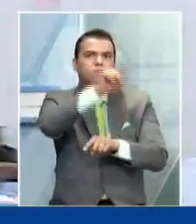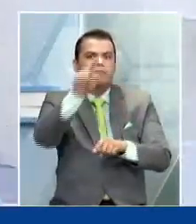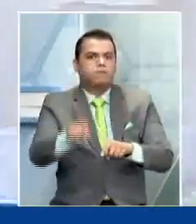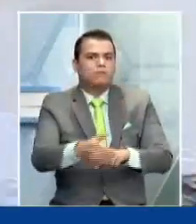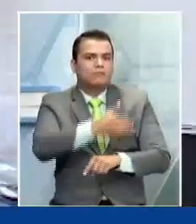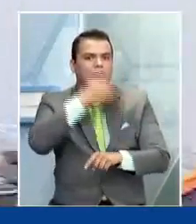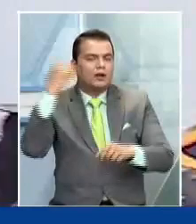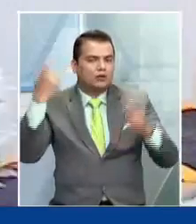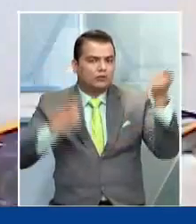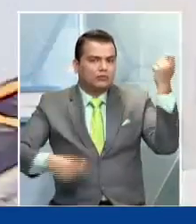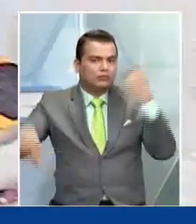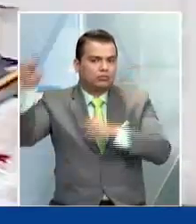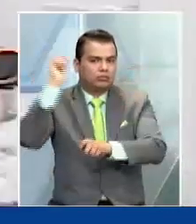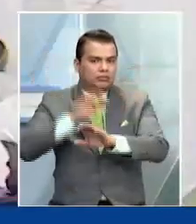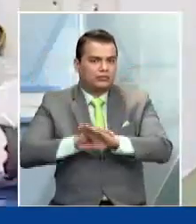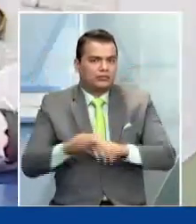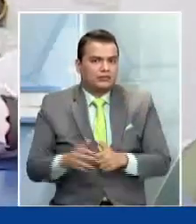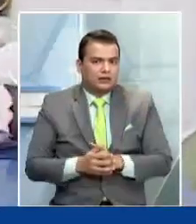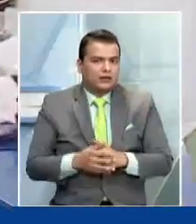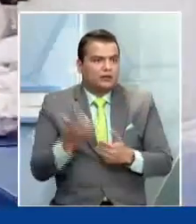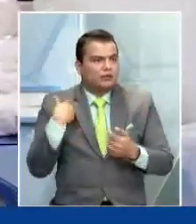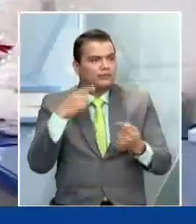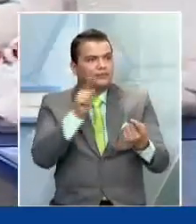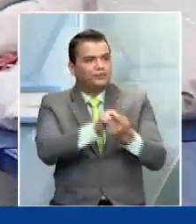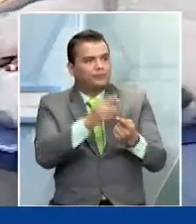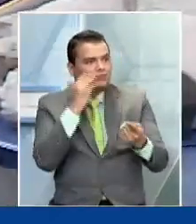todo. Llevarle la ropa a las clientas,